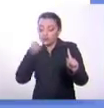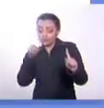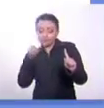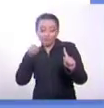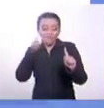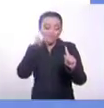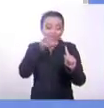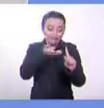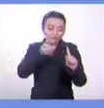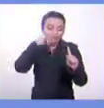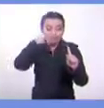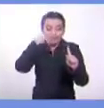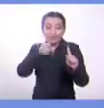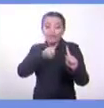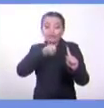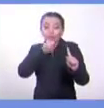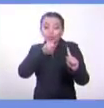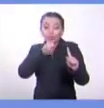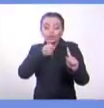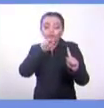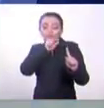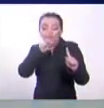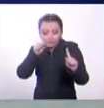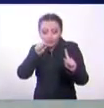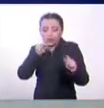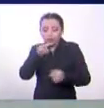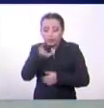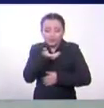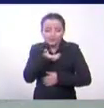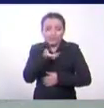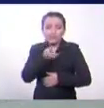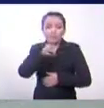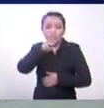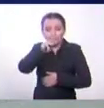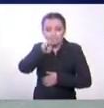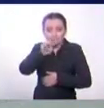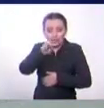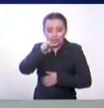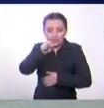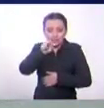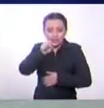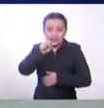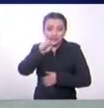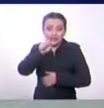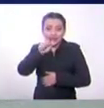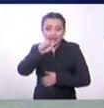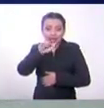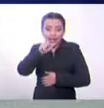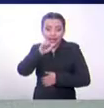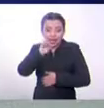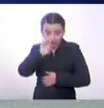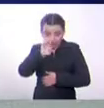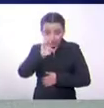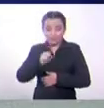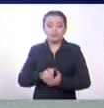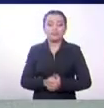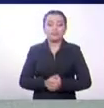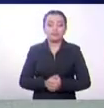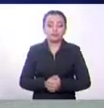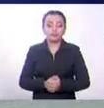es lo que se le quiere decir. Por ejemplo, yo te digo ahorita, Luis, levanta la mano